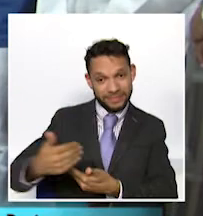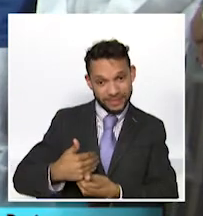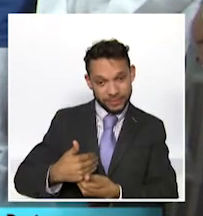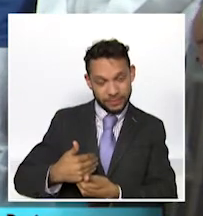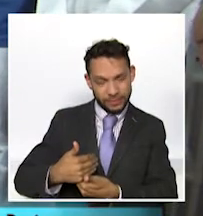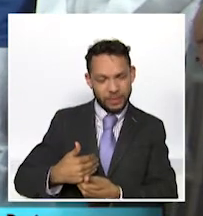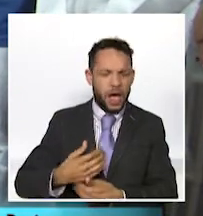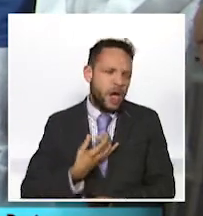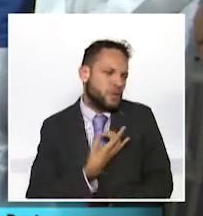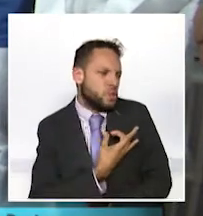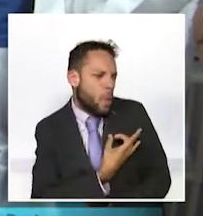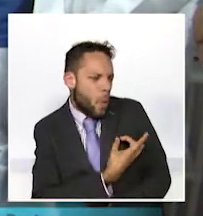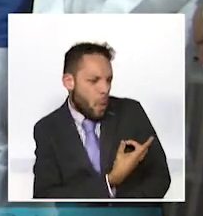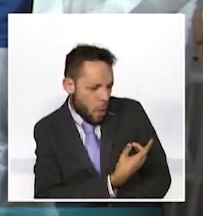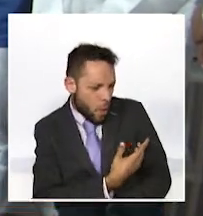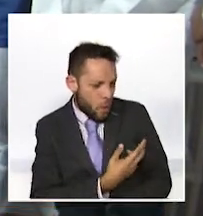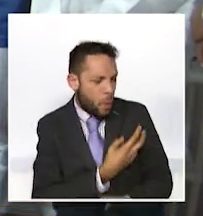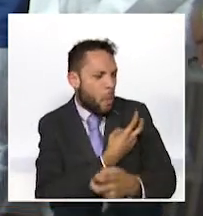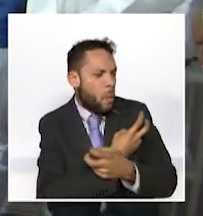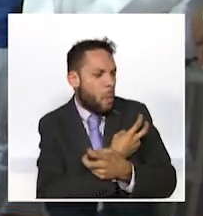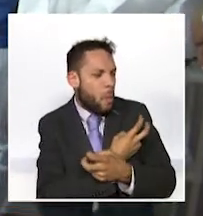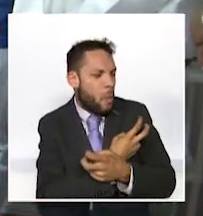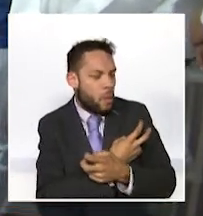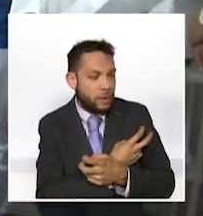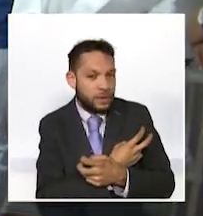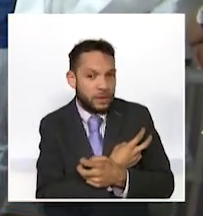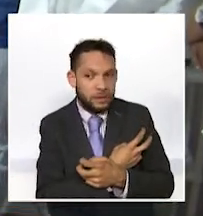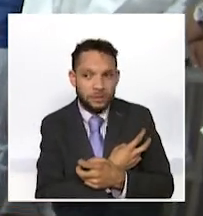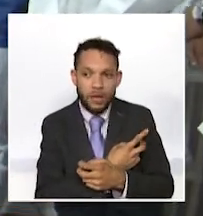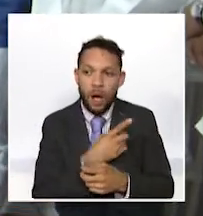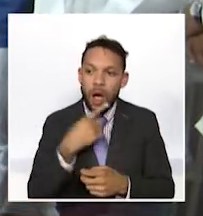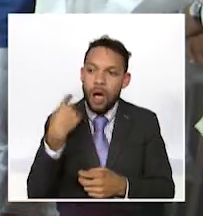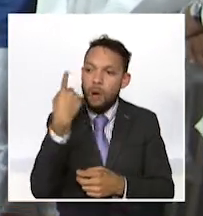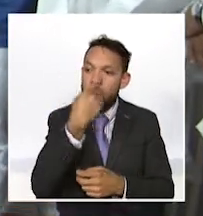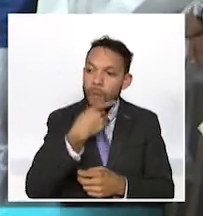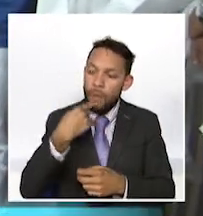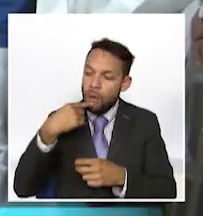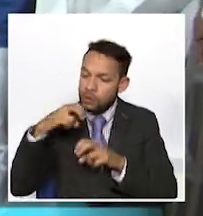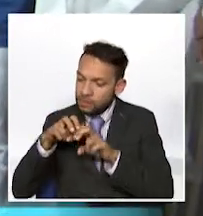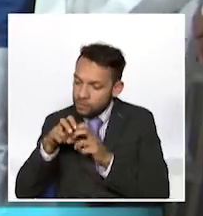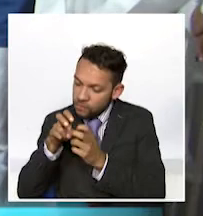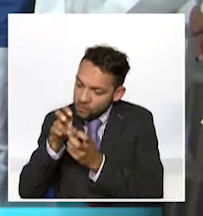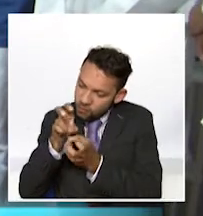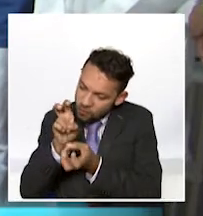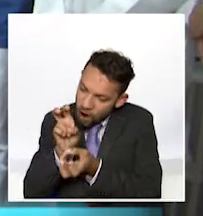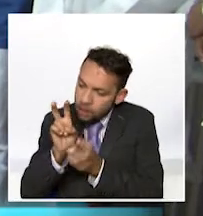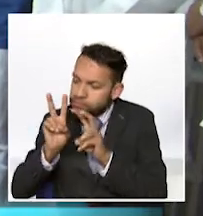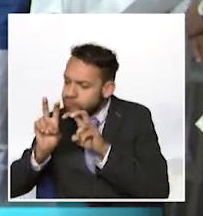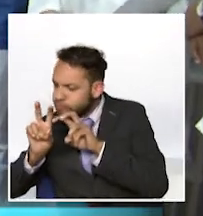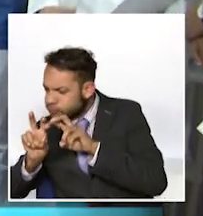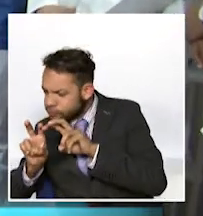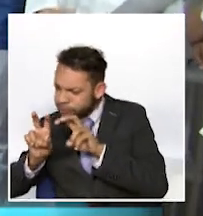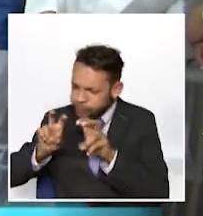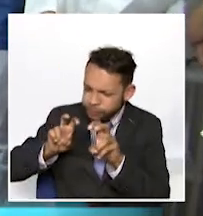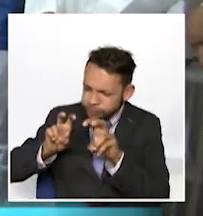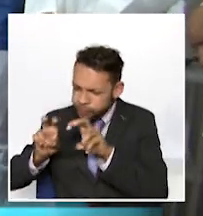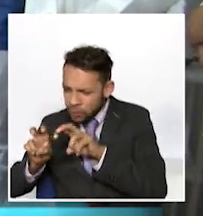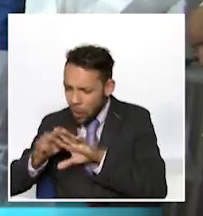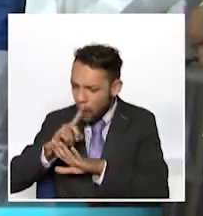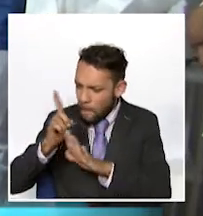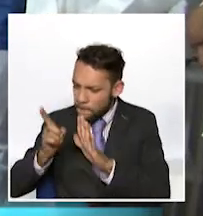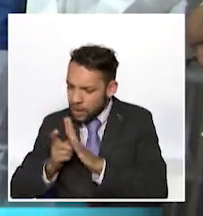eso. La odontóloga le evalúa la boca, si tiene alguna desviación, les examina todo, la TM, en